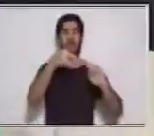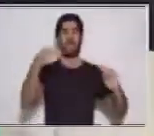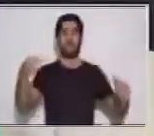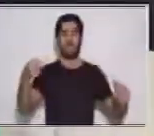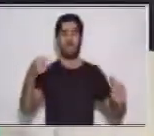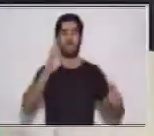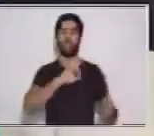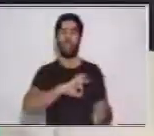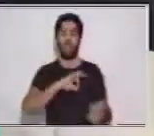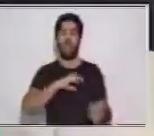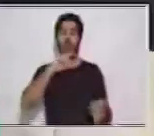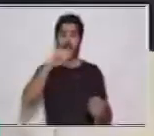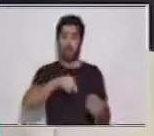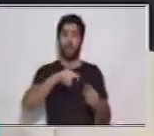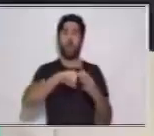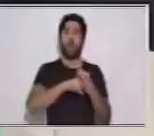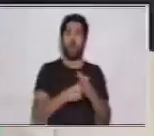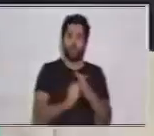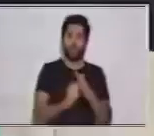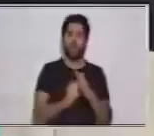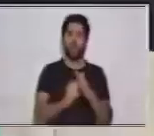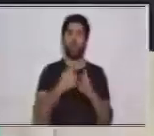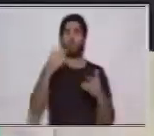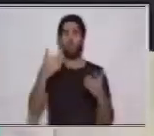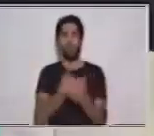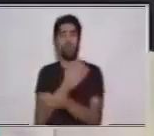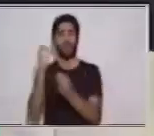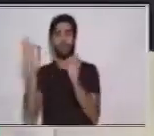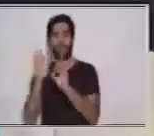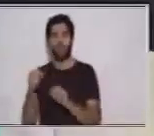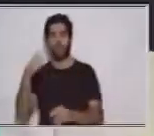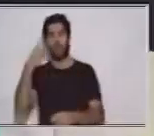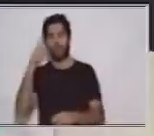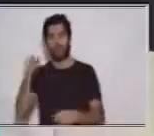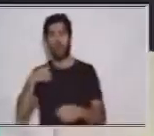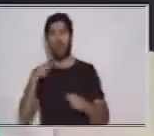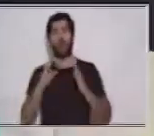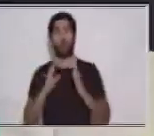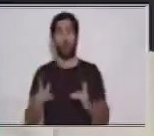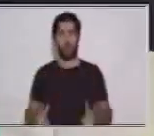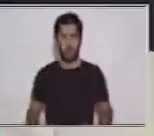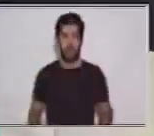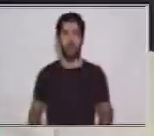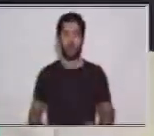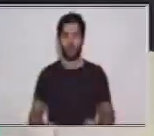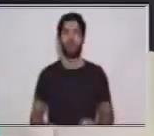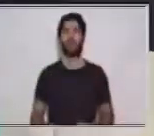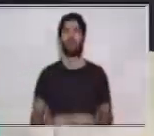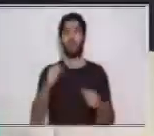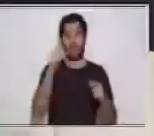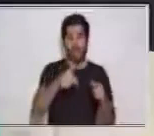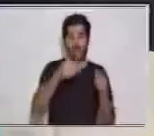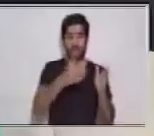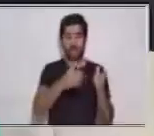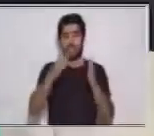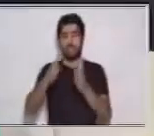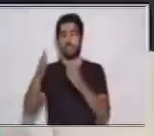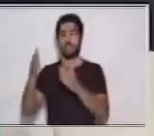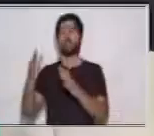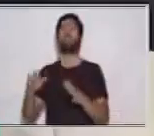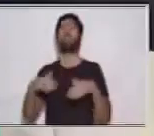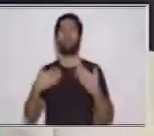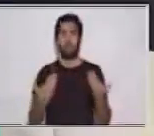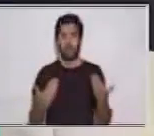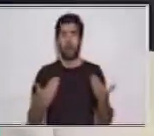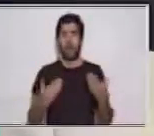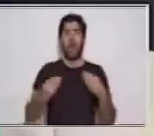el principio de un nuevo comienzo para el ser humano. Por una parte, estas redes se han convertido